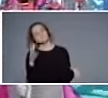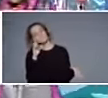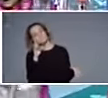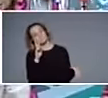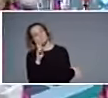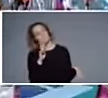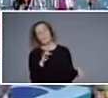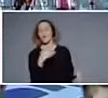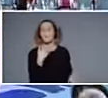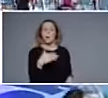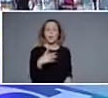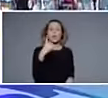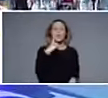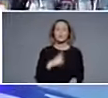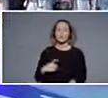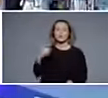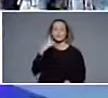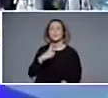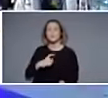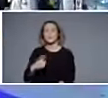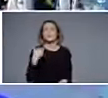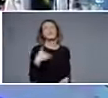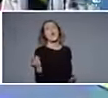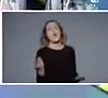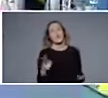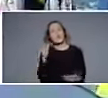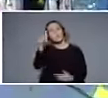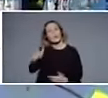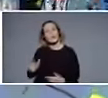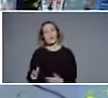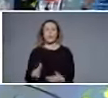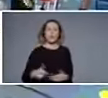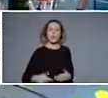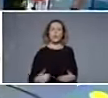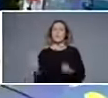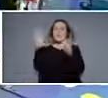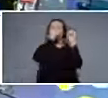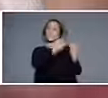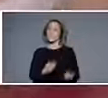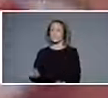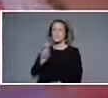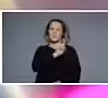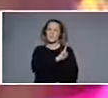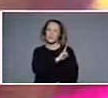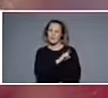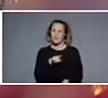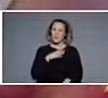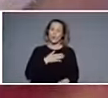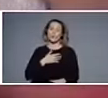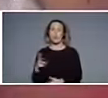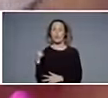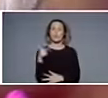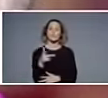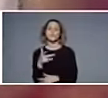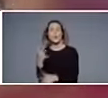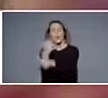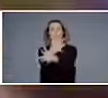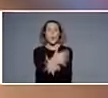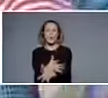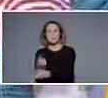Tenemos la mala costumbre de dejar que otros den la cara, que jueguen con nuestros derechos y